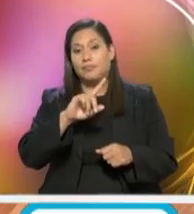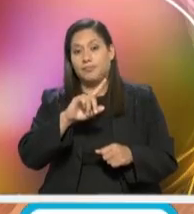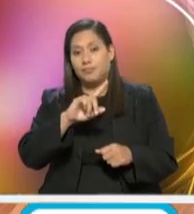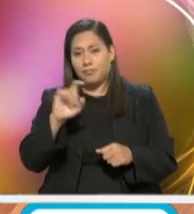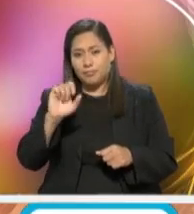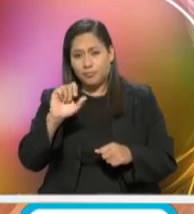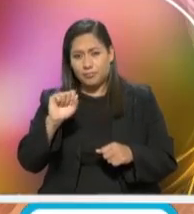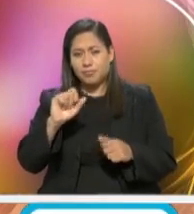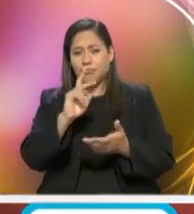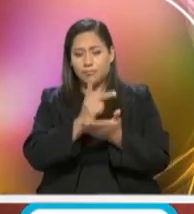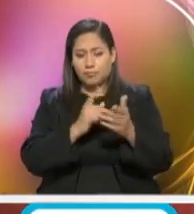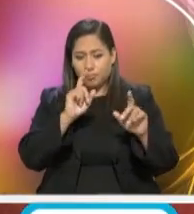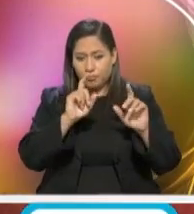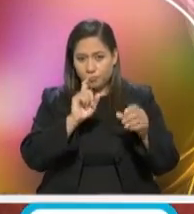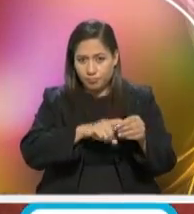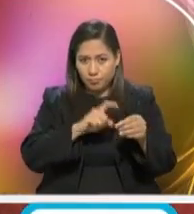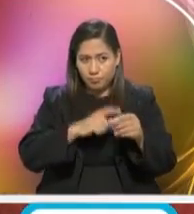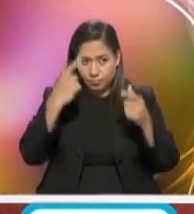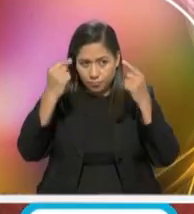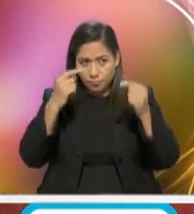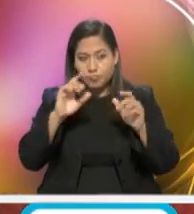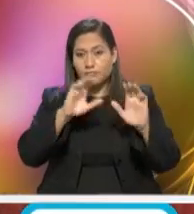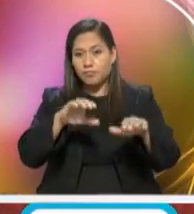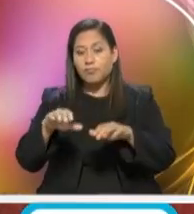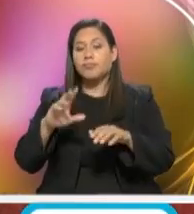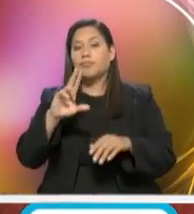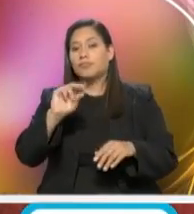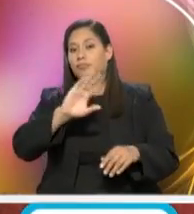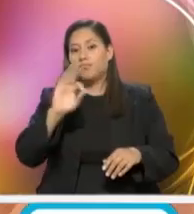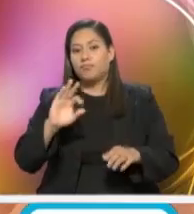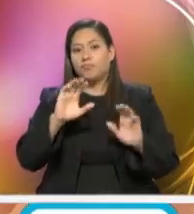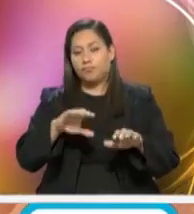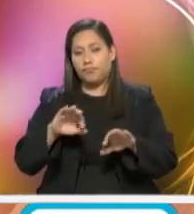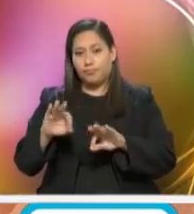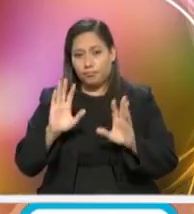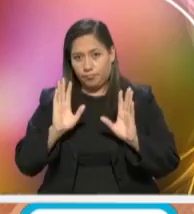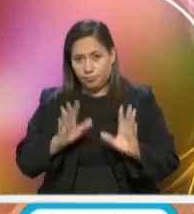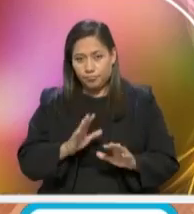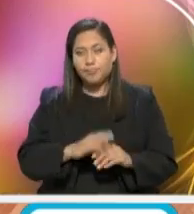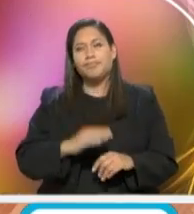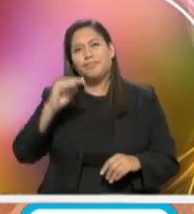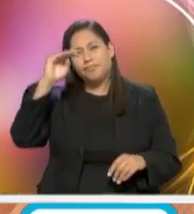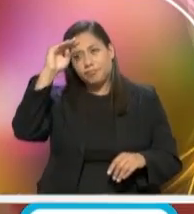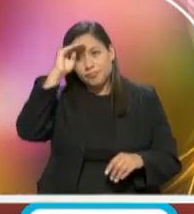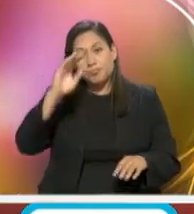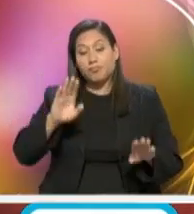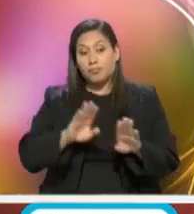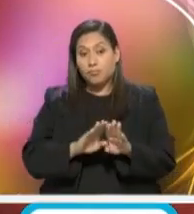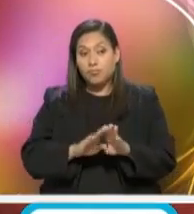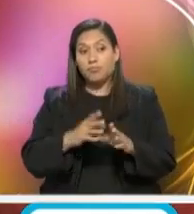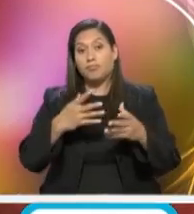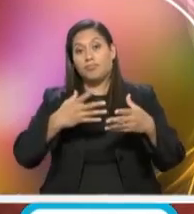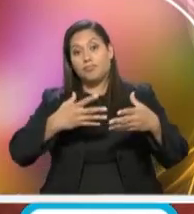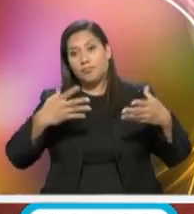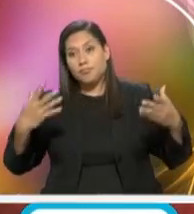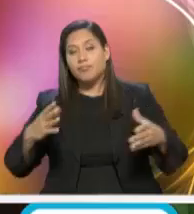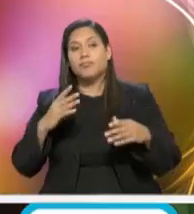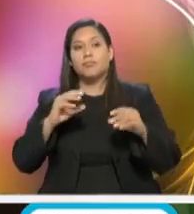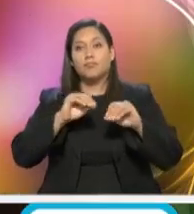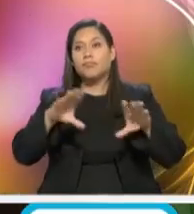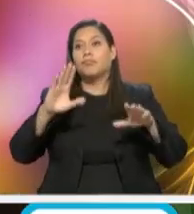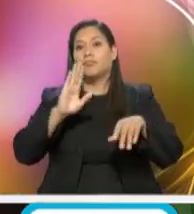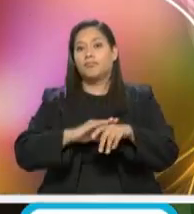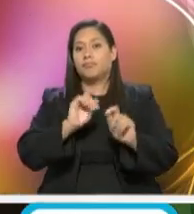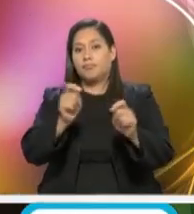graduados de nuestros programas, con una tasa de colocación de 80%. Y entonces, pensando cómo hacemos esto más grande, cómo lo llevamos a más chavos,